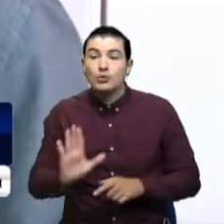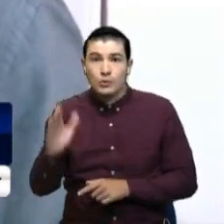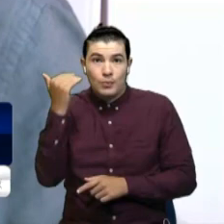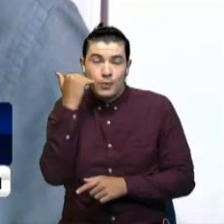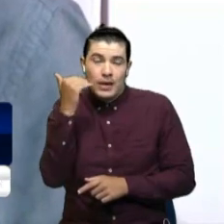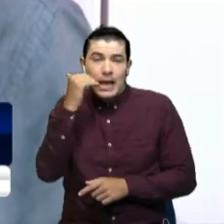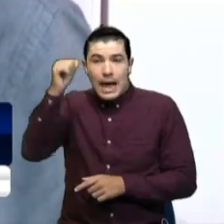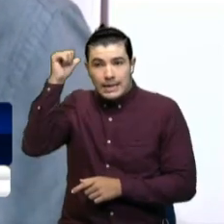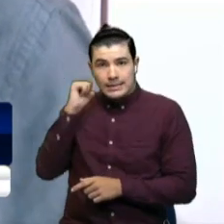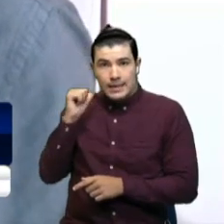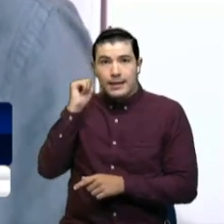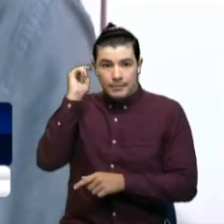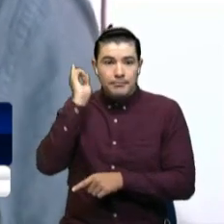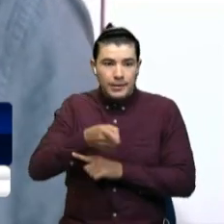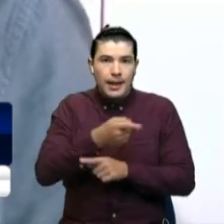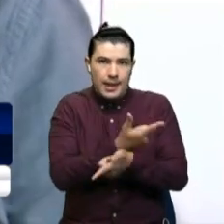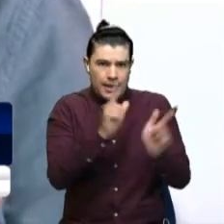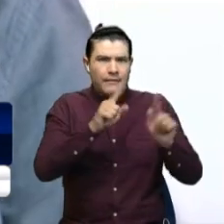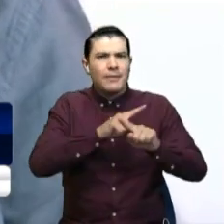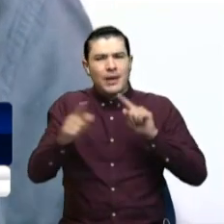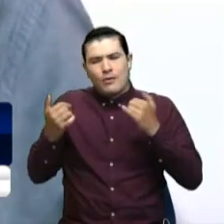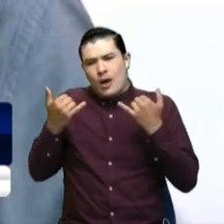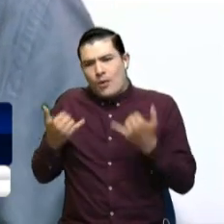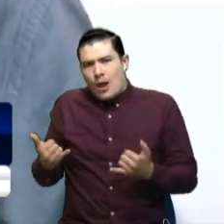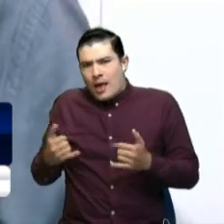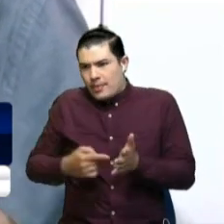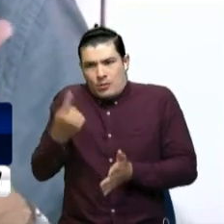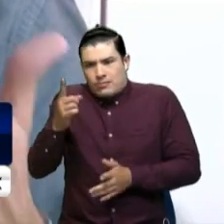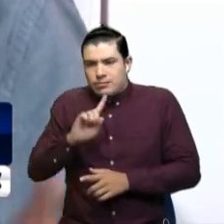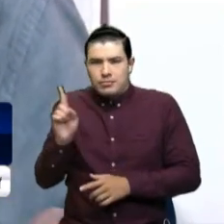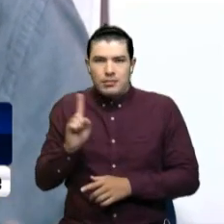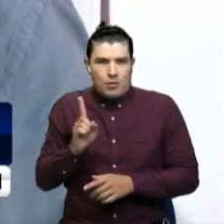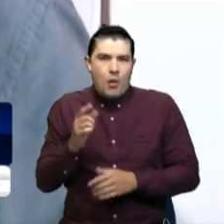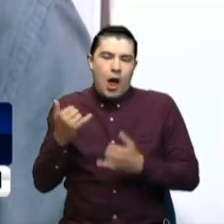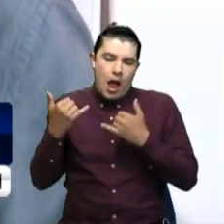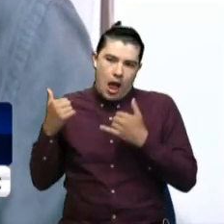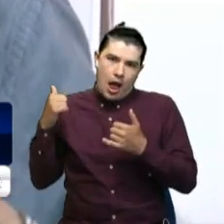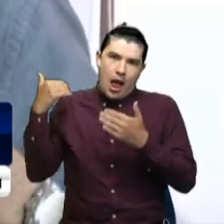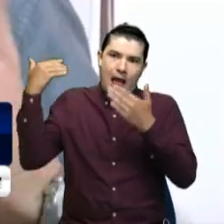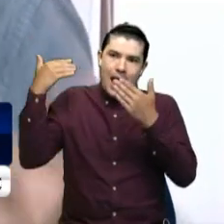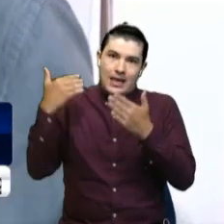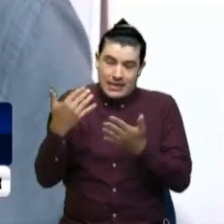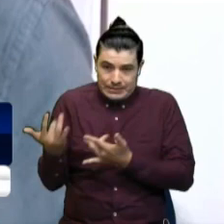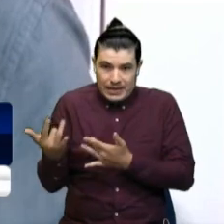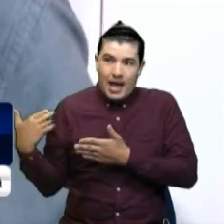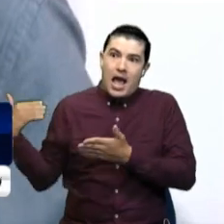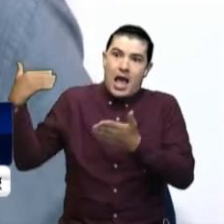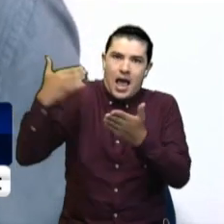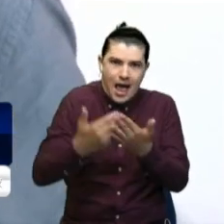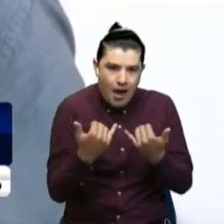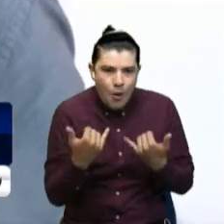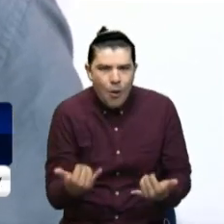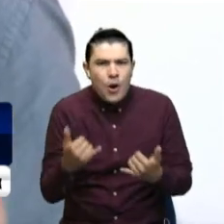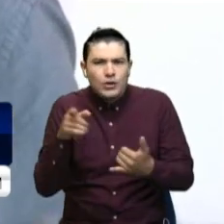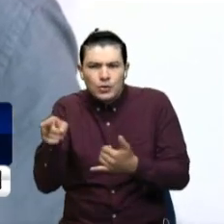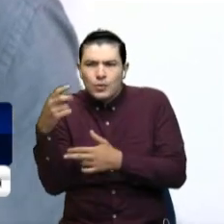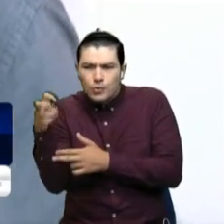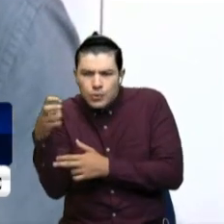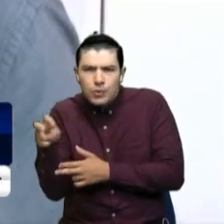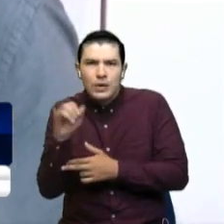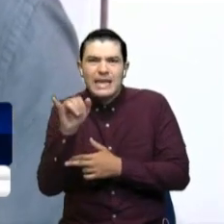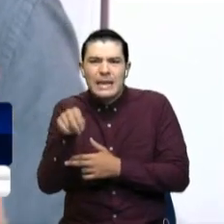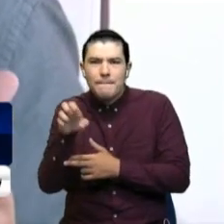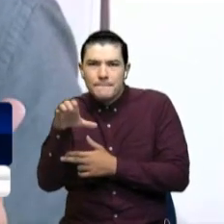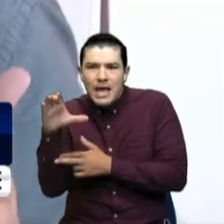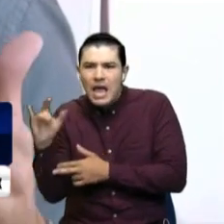ordena la libertad de ayer pero hay que tener claro que la libertad no se puede obtener de manera inmediata las entidades o las autoridades tienen que hacer unas verificaciones del inpec tienen que corroborar